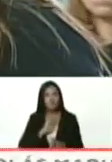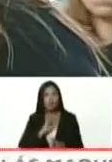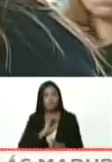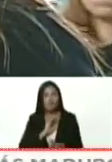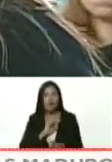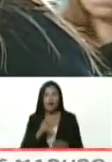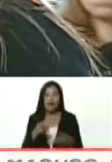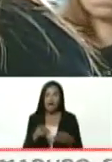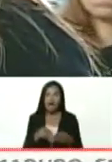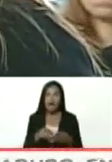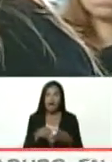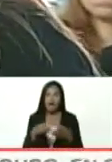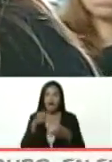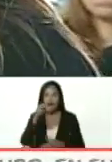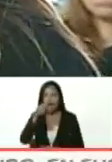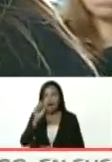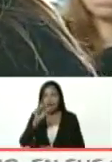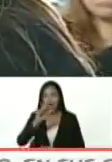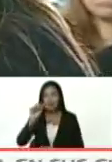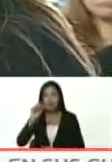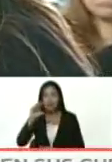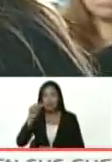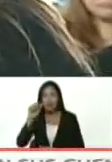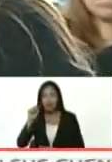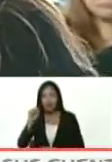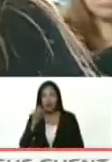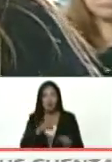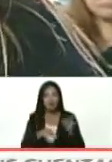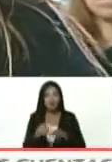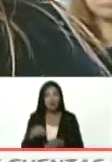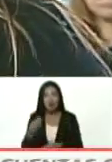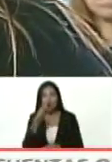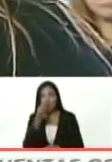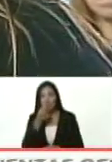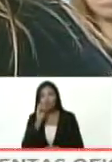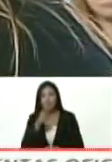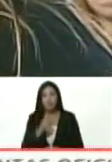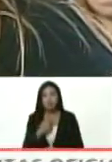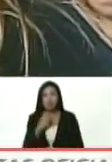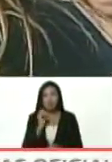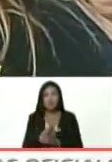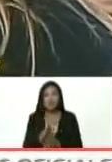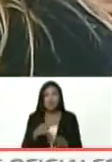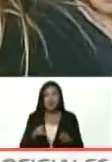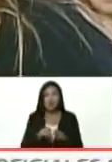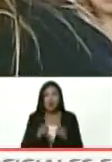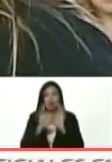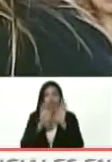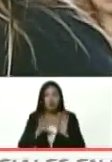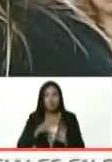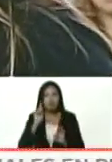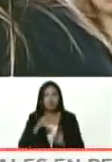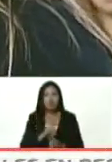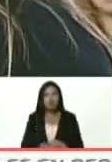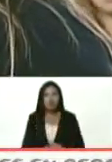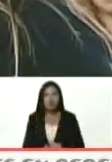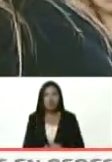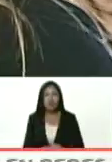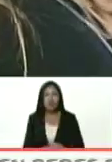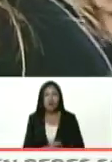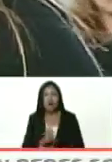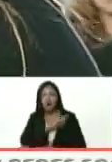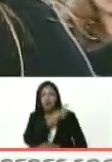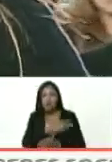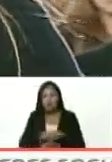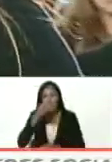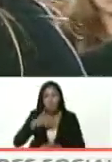hallacas. Tienen un lema y dicen, el que sembró, comió. Yo quisiera enviarle el mensaje también al Poder Popular que